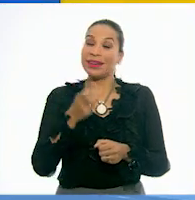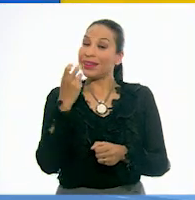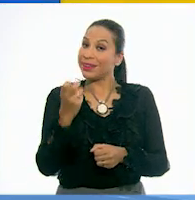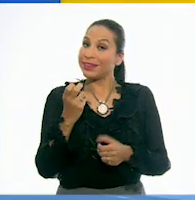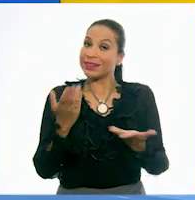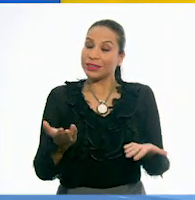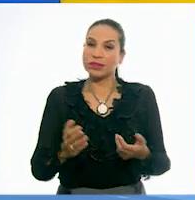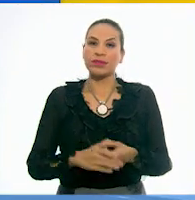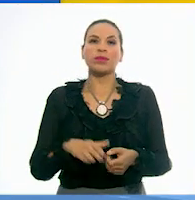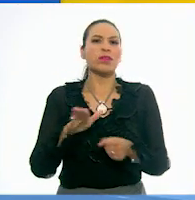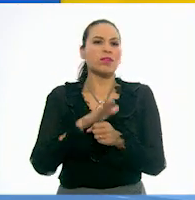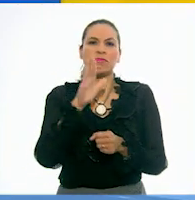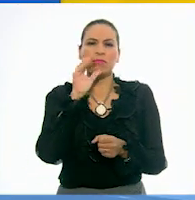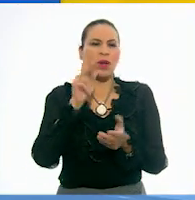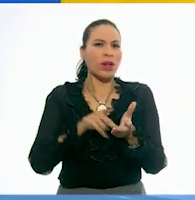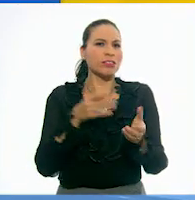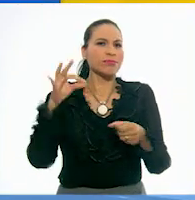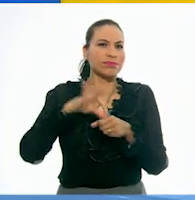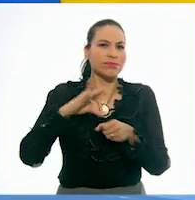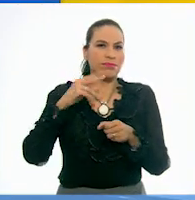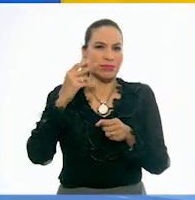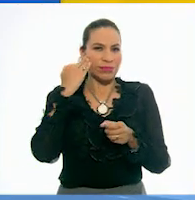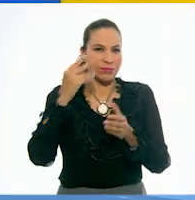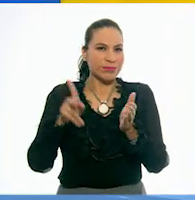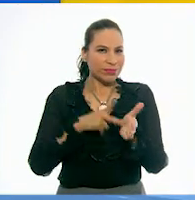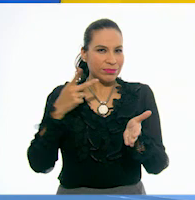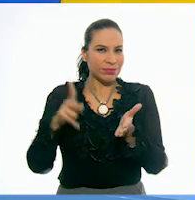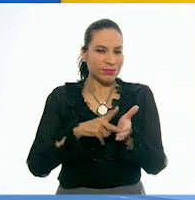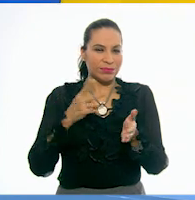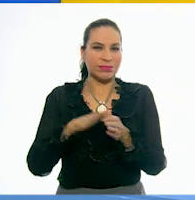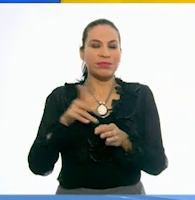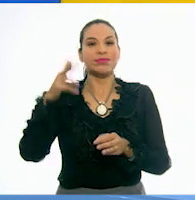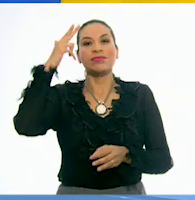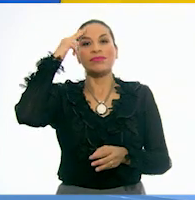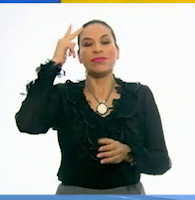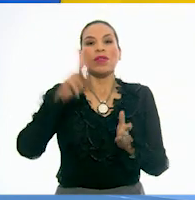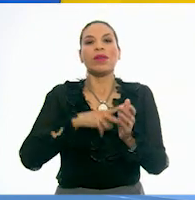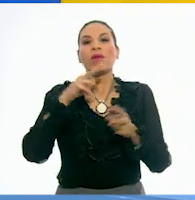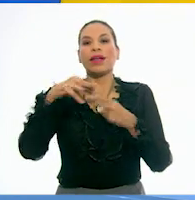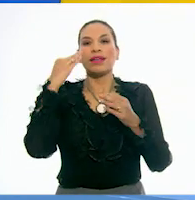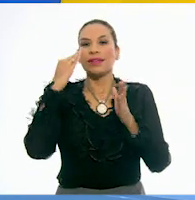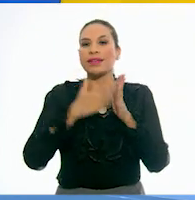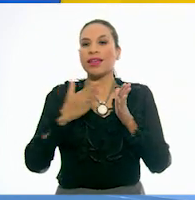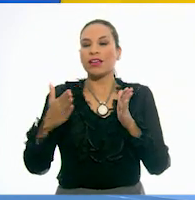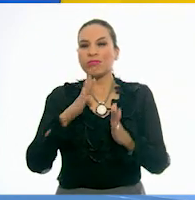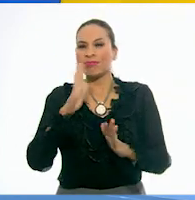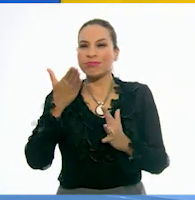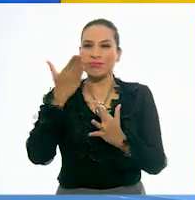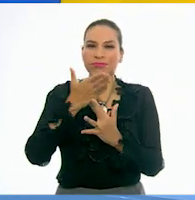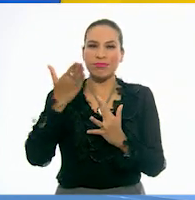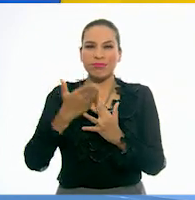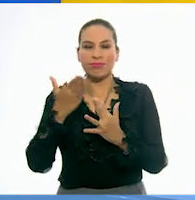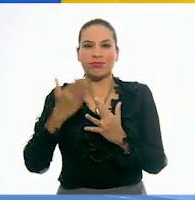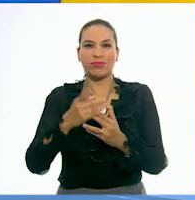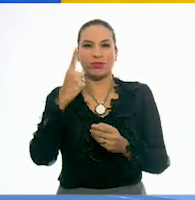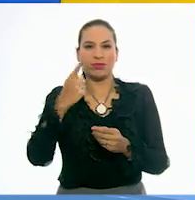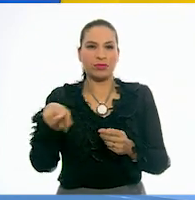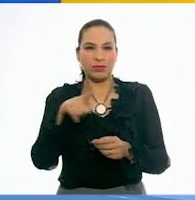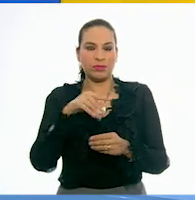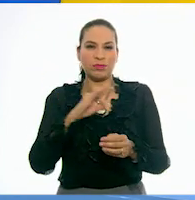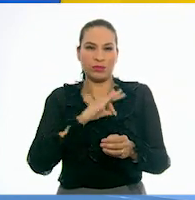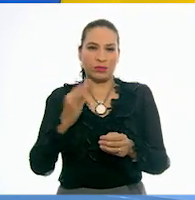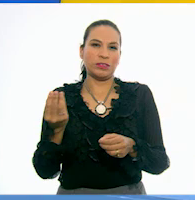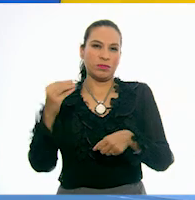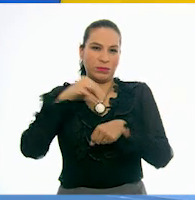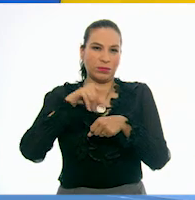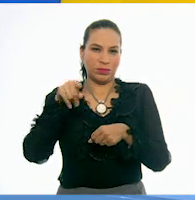Justamente, ya que no se podía reelegir por 2 periodos consecutivos, Díaz recurrió a un periodo intermedio en el que uno de sus aliados ocupó